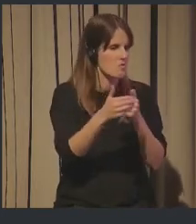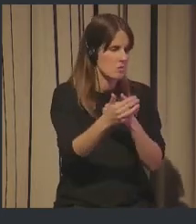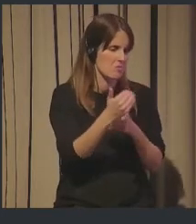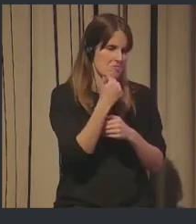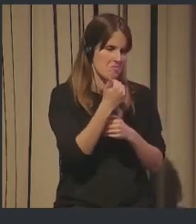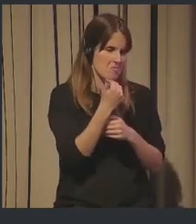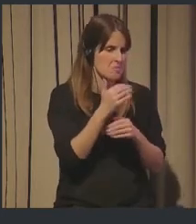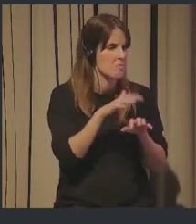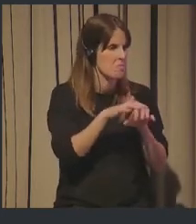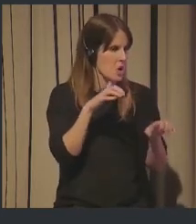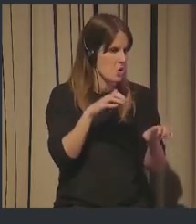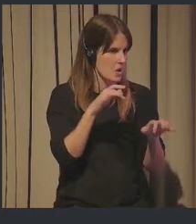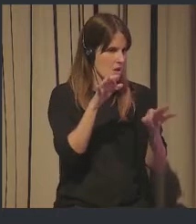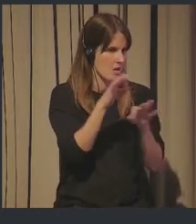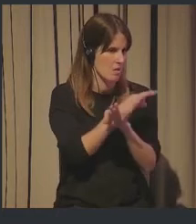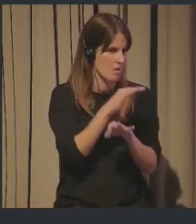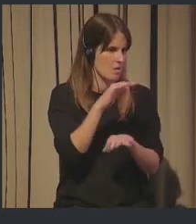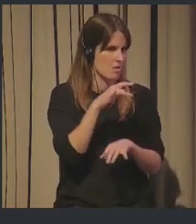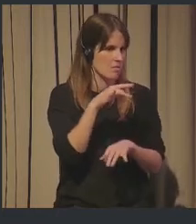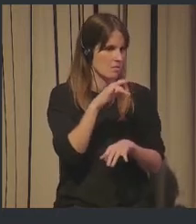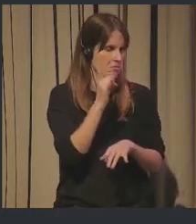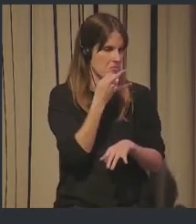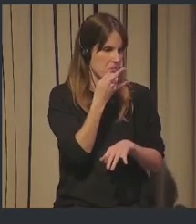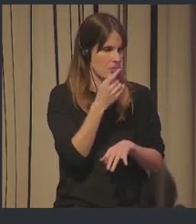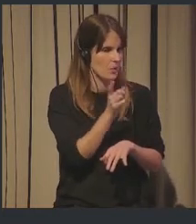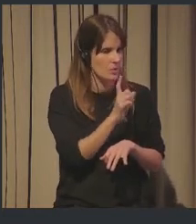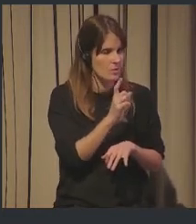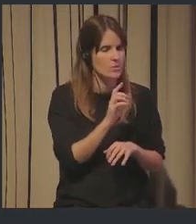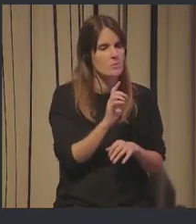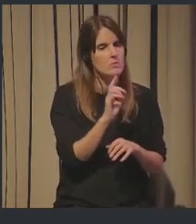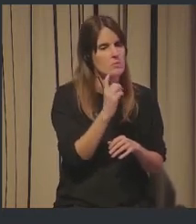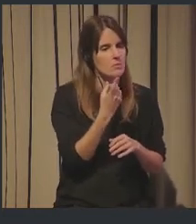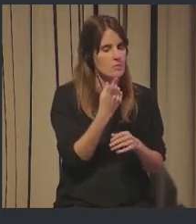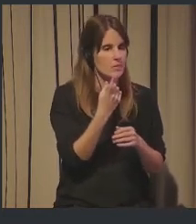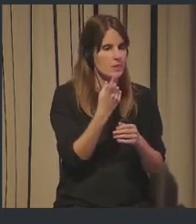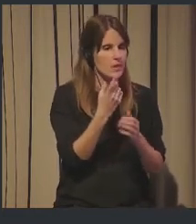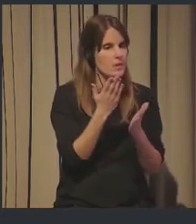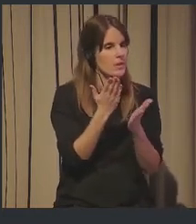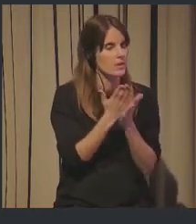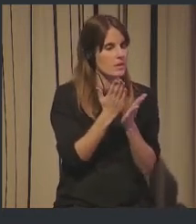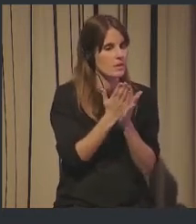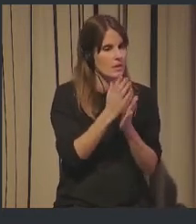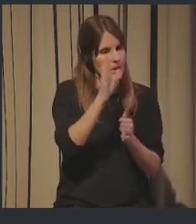estaban equivocadas. En primer lugar estaba la clase de ciencia.